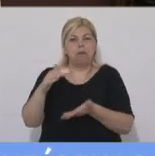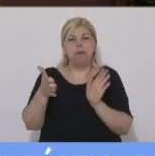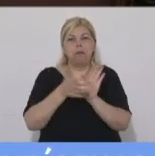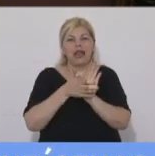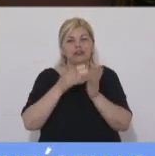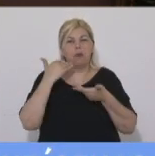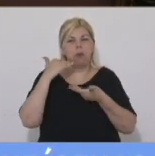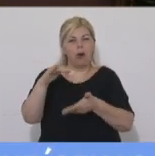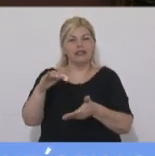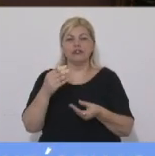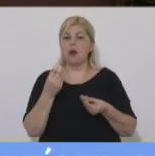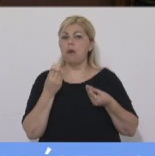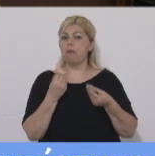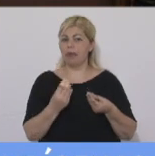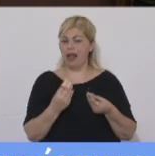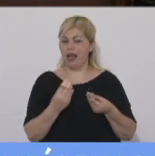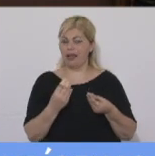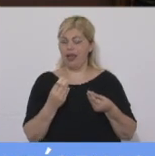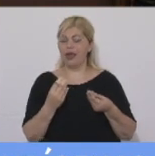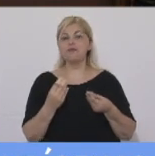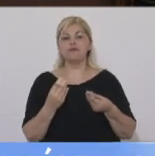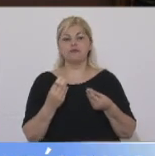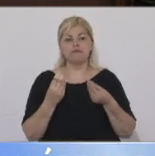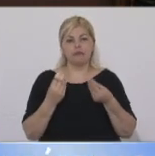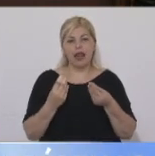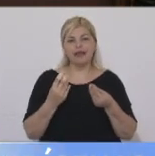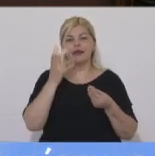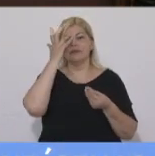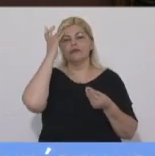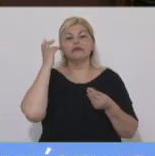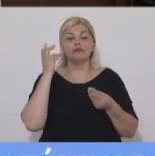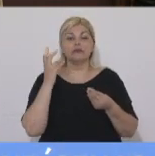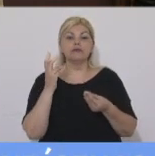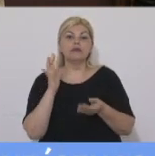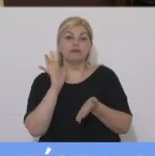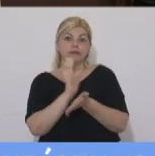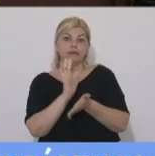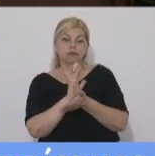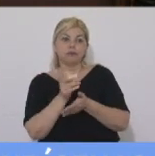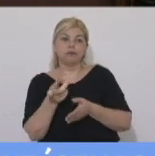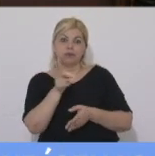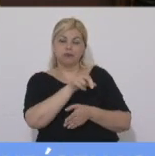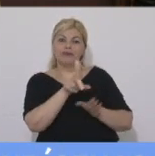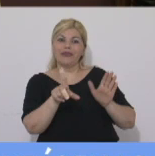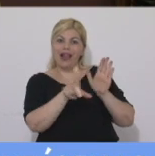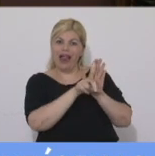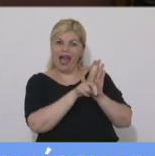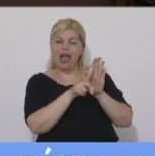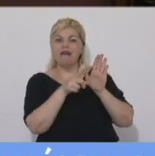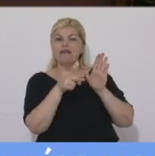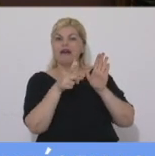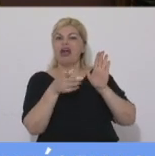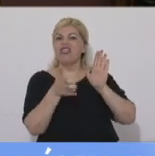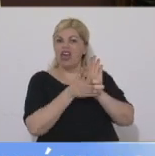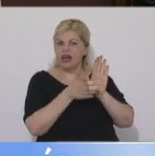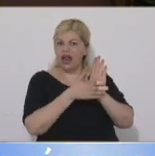todas esas responsabilidades que la ley y su decreto reglamentario lo señalan,